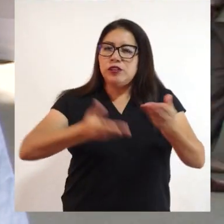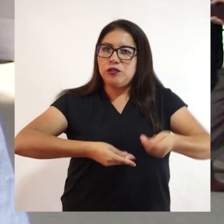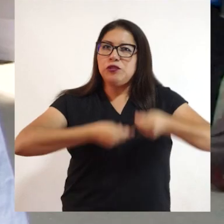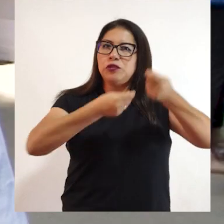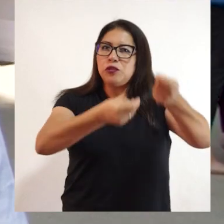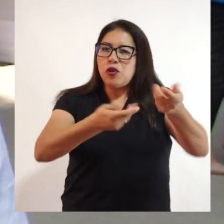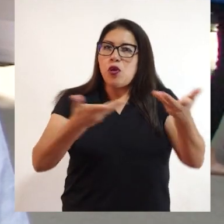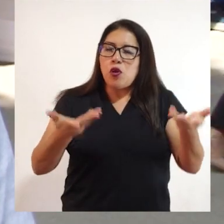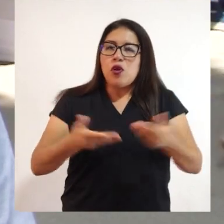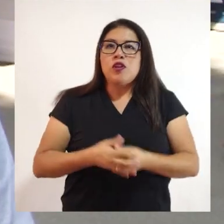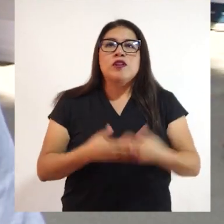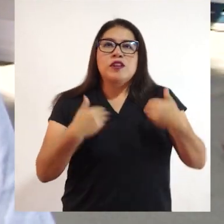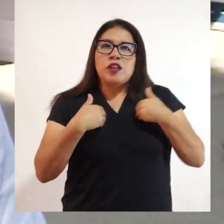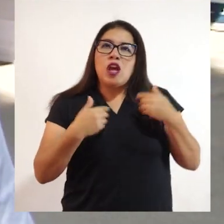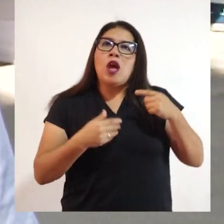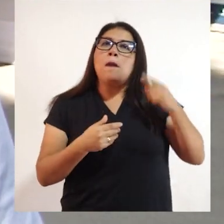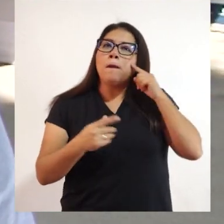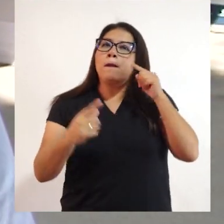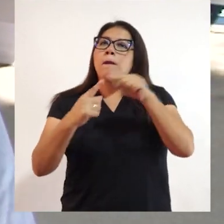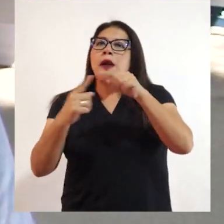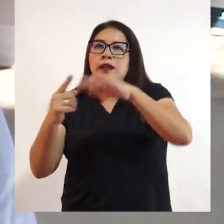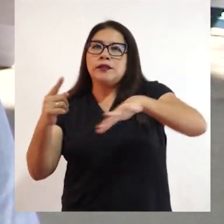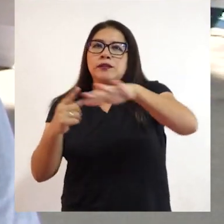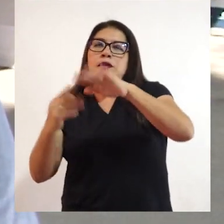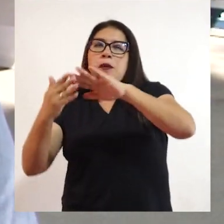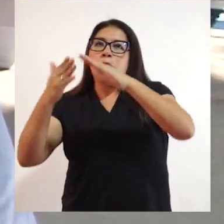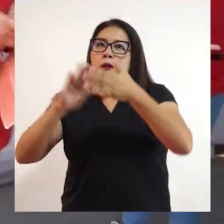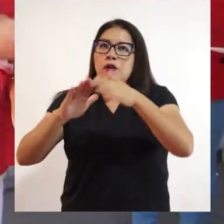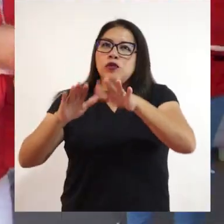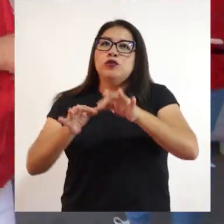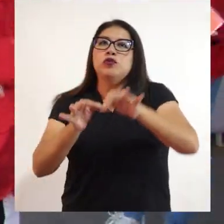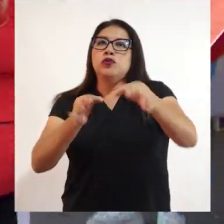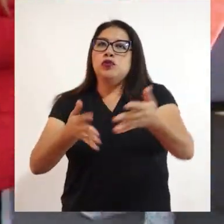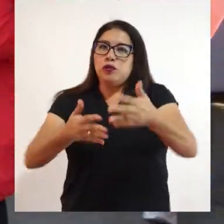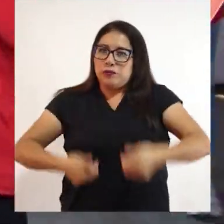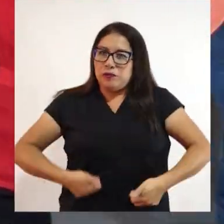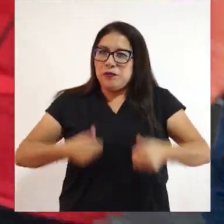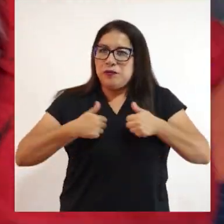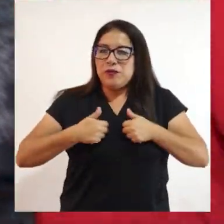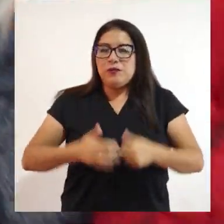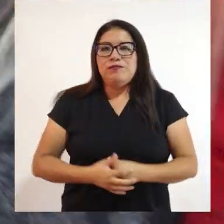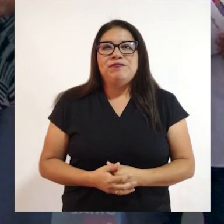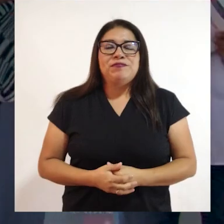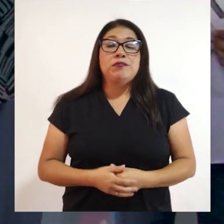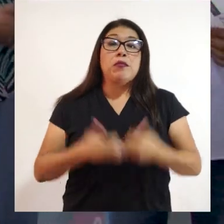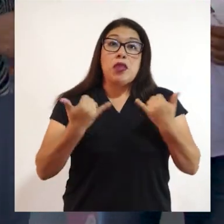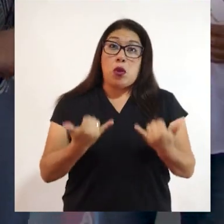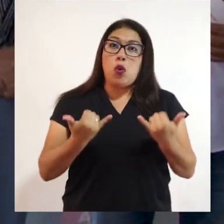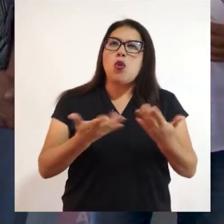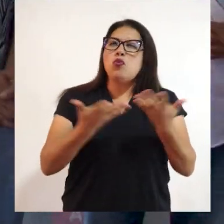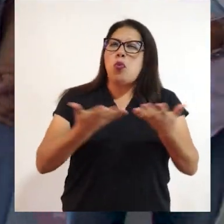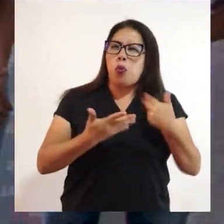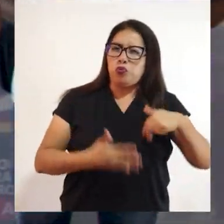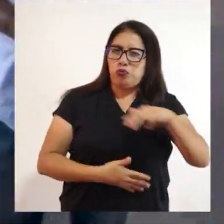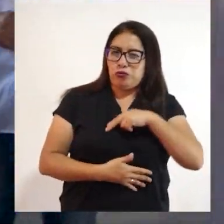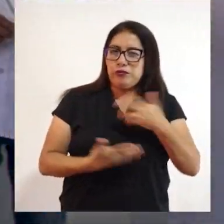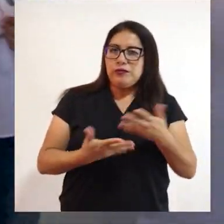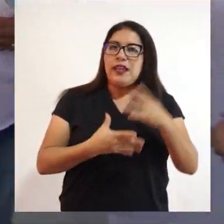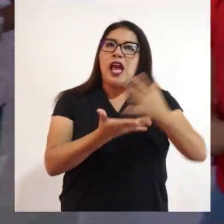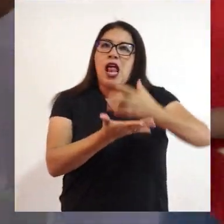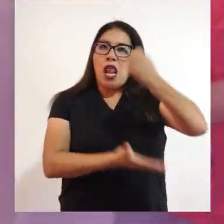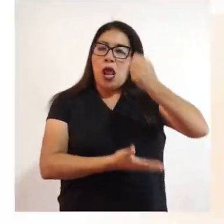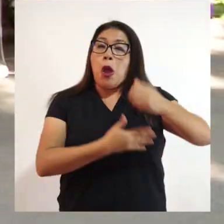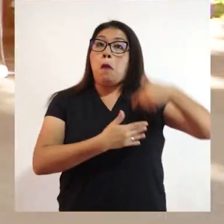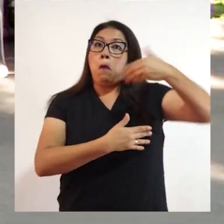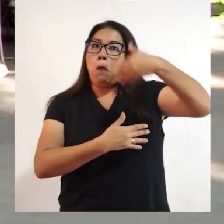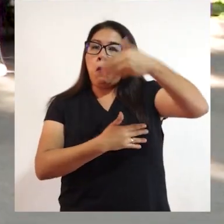diferentes servicios que llevamos a la población en la misma localidad en donde habitan. Ahora estamos en Ica,